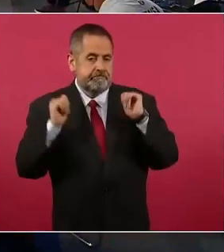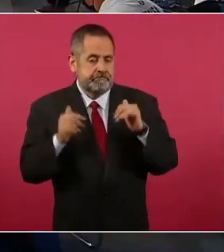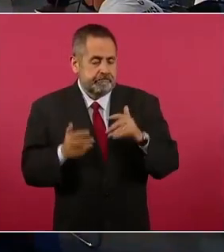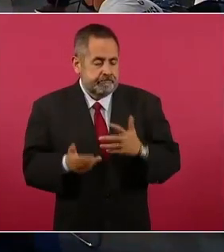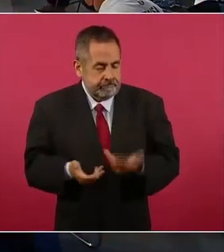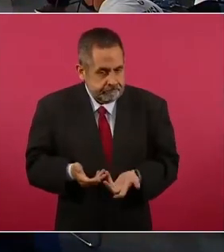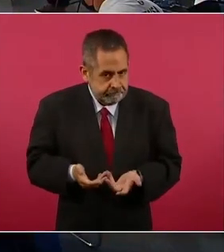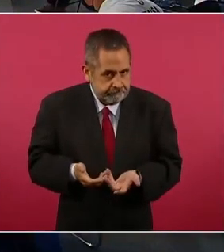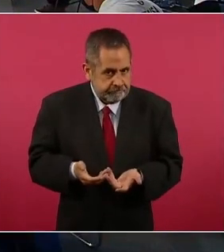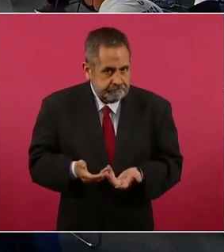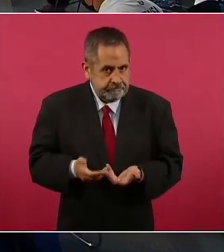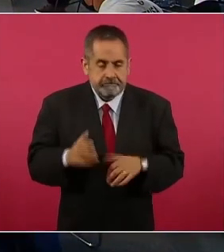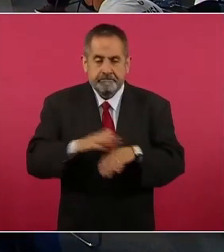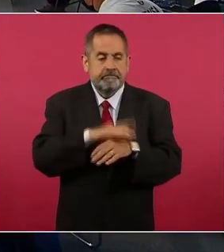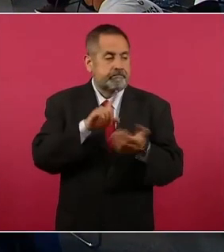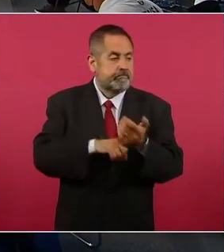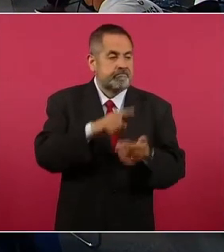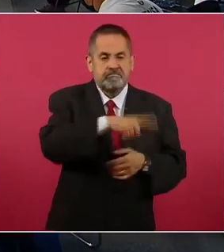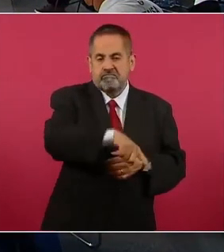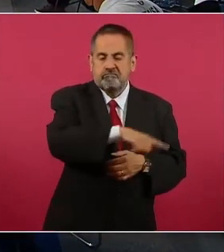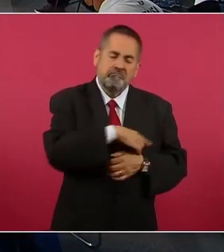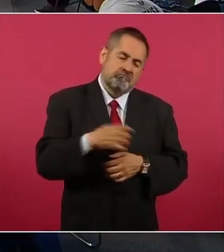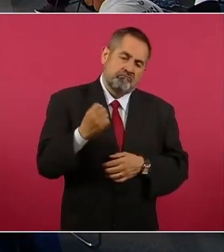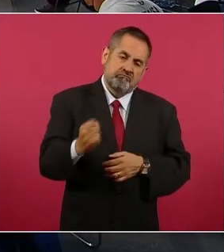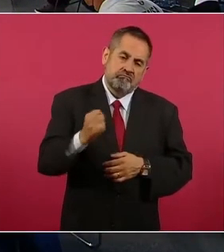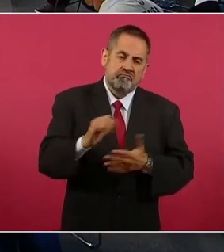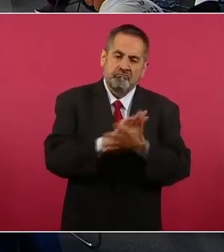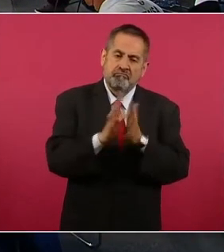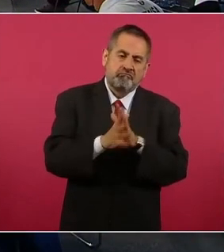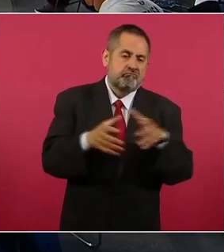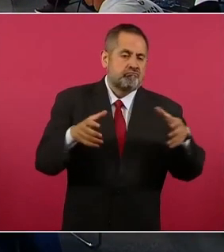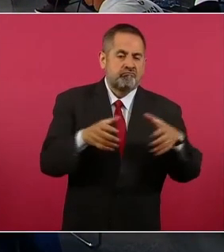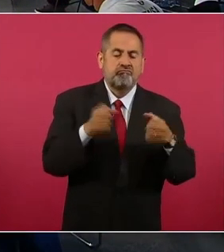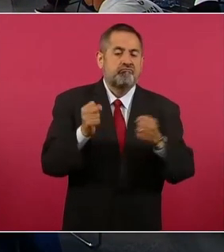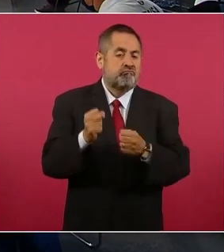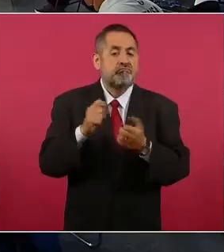tenía que ver con las componendas políticas